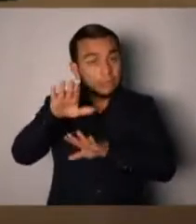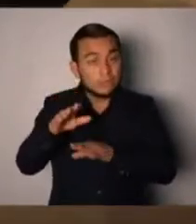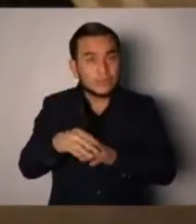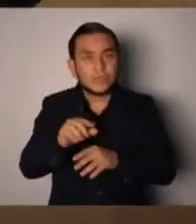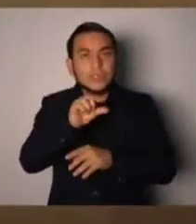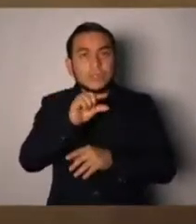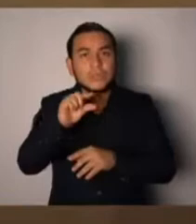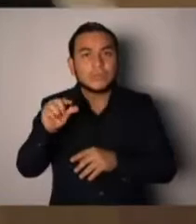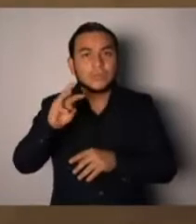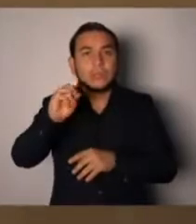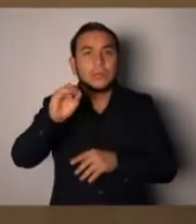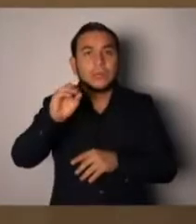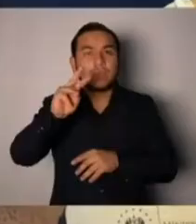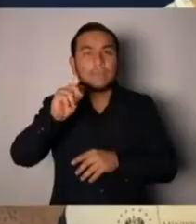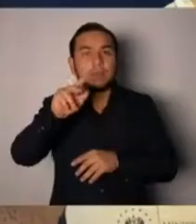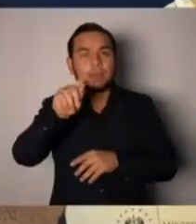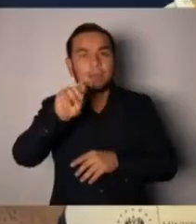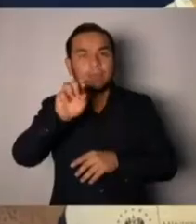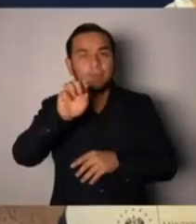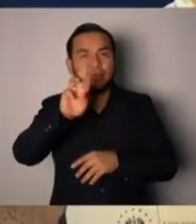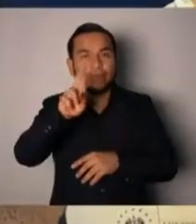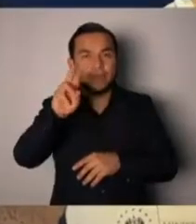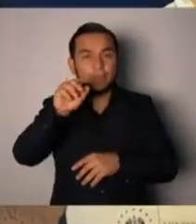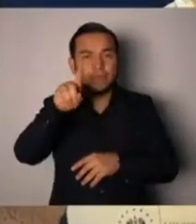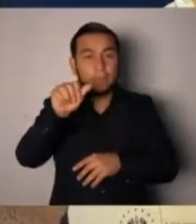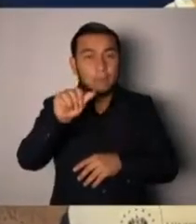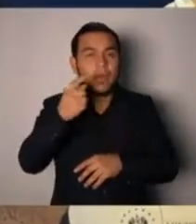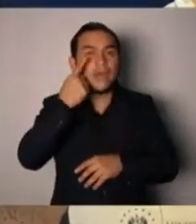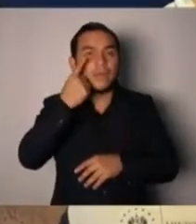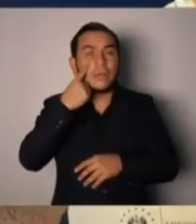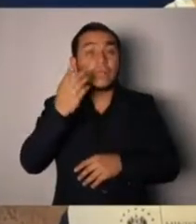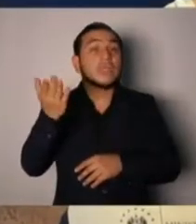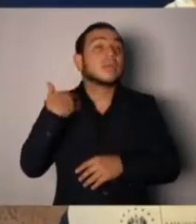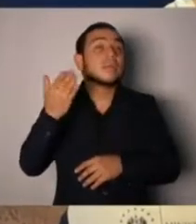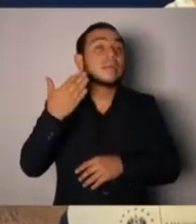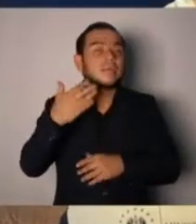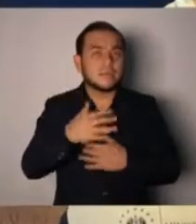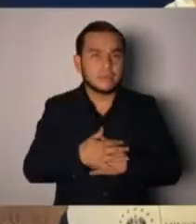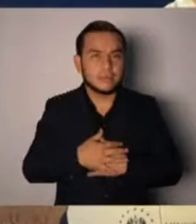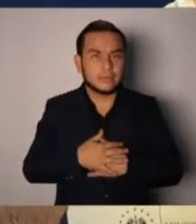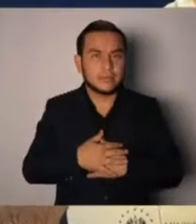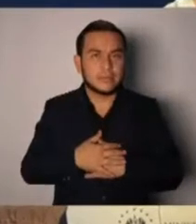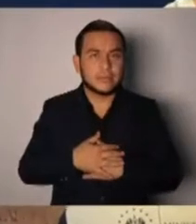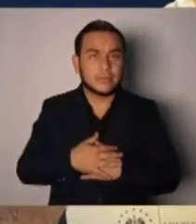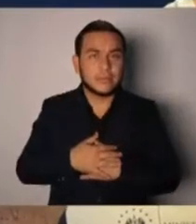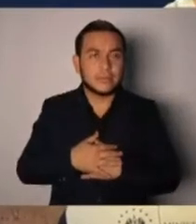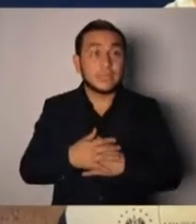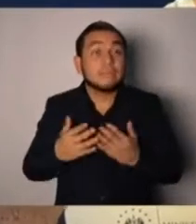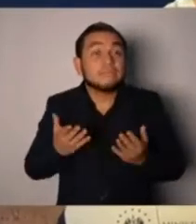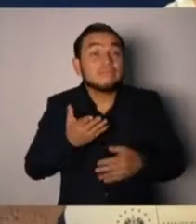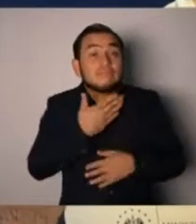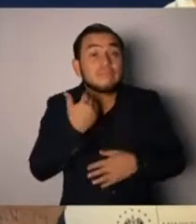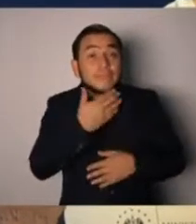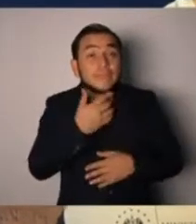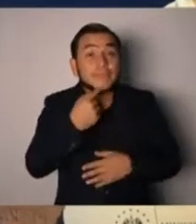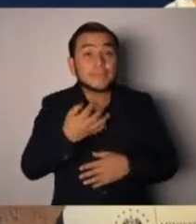punto rosa o la tercera brigada tercer tercera brigada de infantería yo